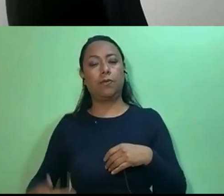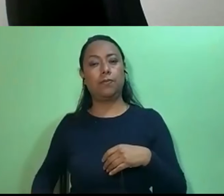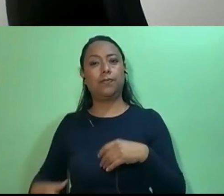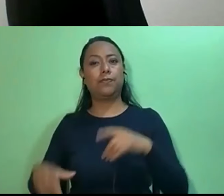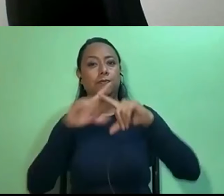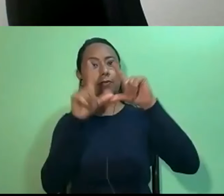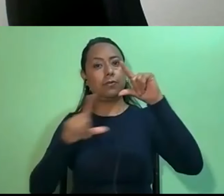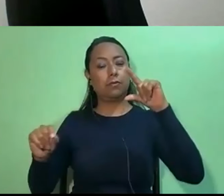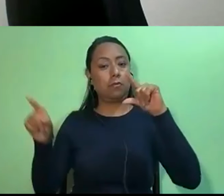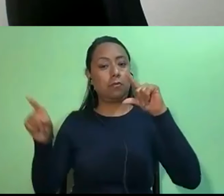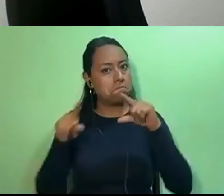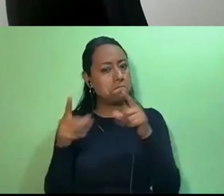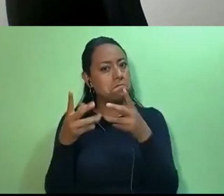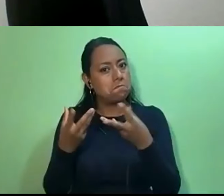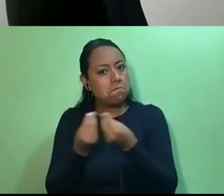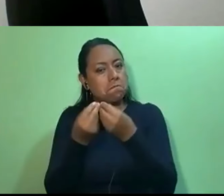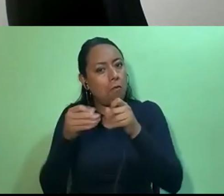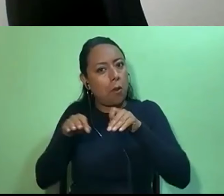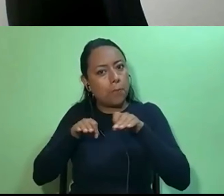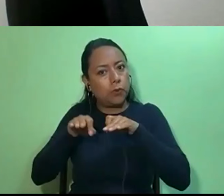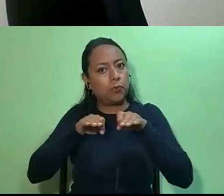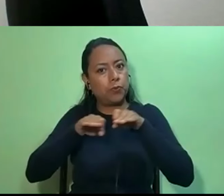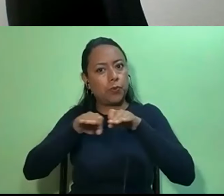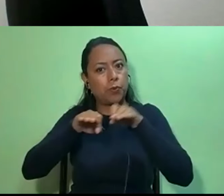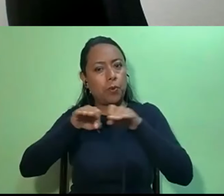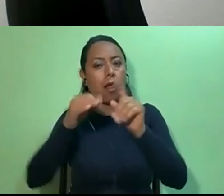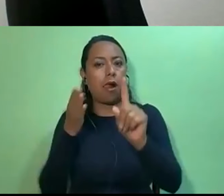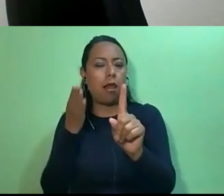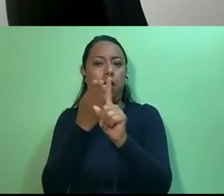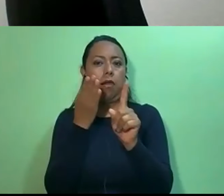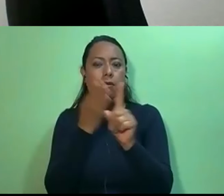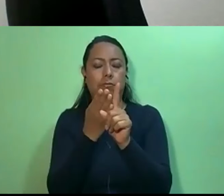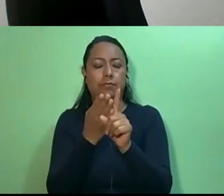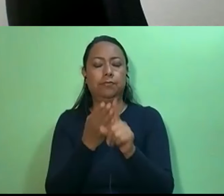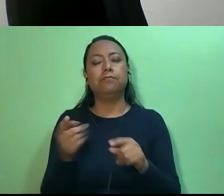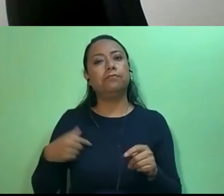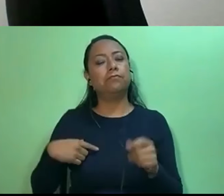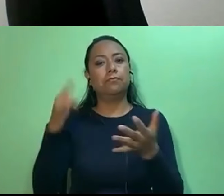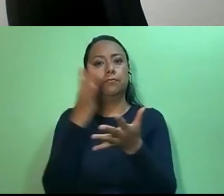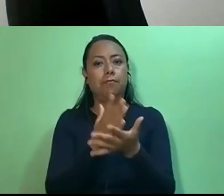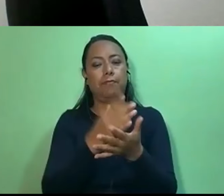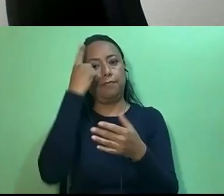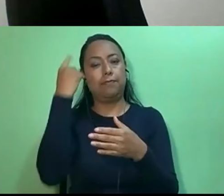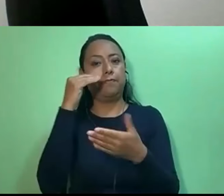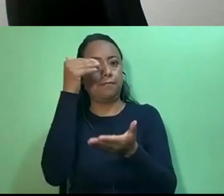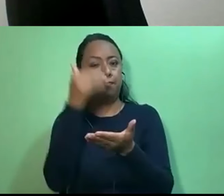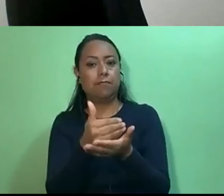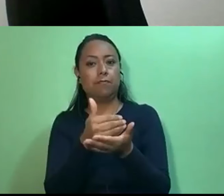han venido trabajando de manera muy precisa. Yo solamente concluiría mencionándole,